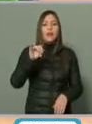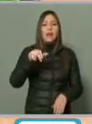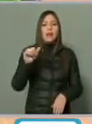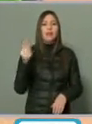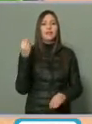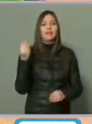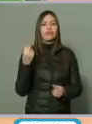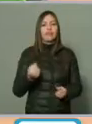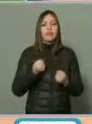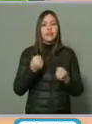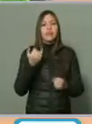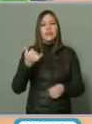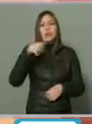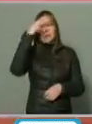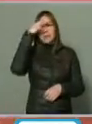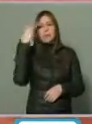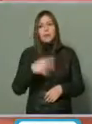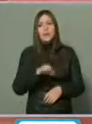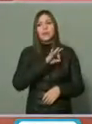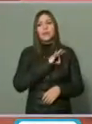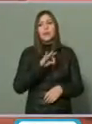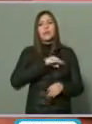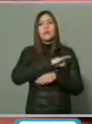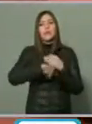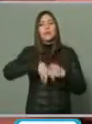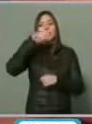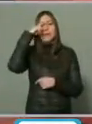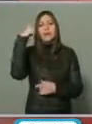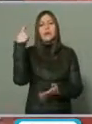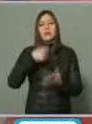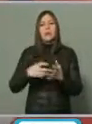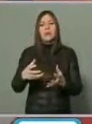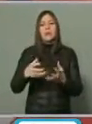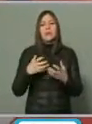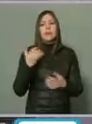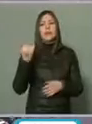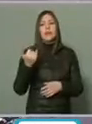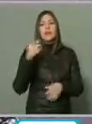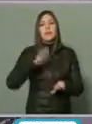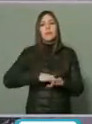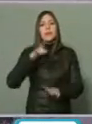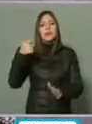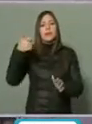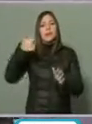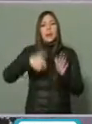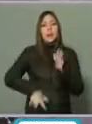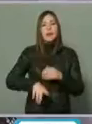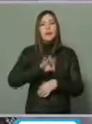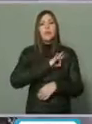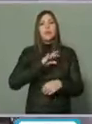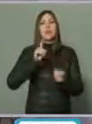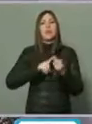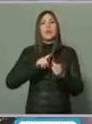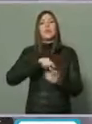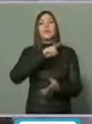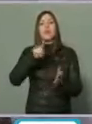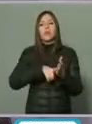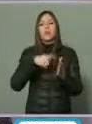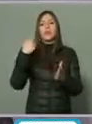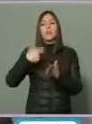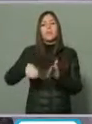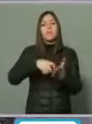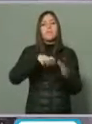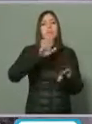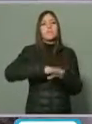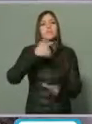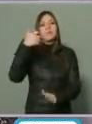dices, Pau, es mexicano y está muy al alcance de las manos. Hay que también ver los costos, hay que ver la disponibilidad, ¿no? Claro. Entonces,